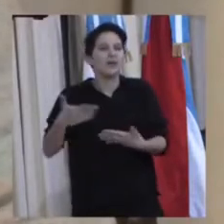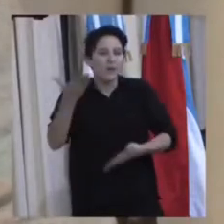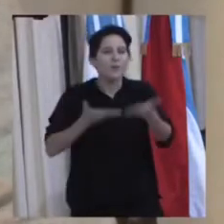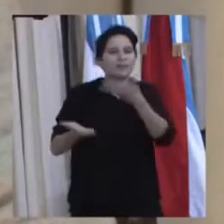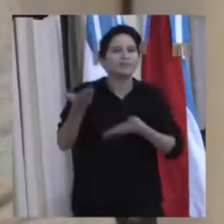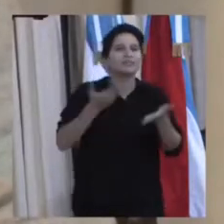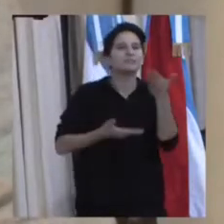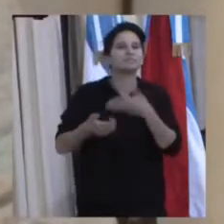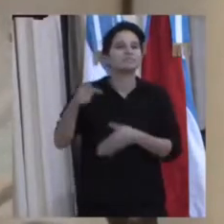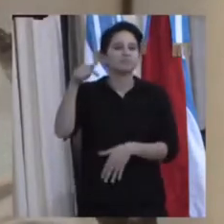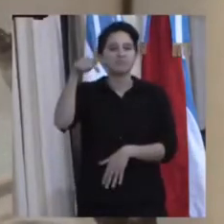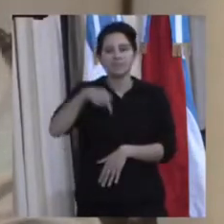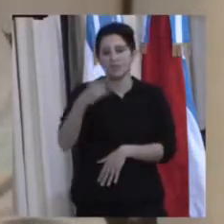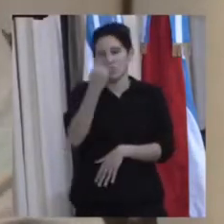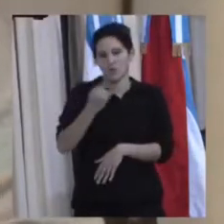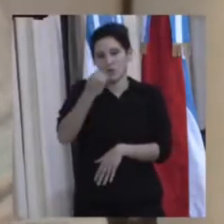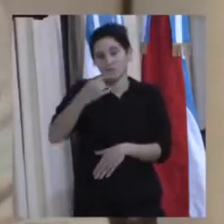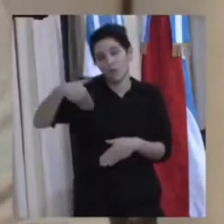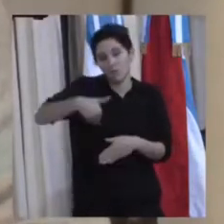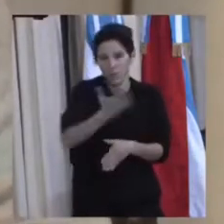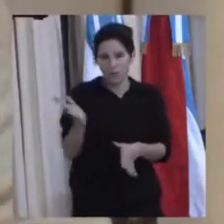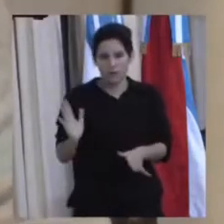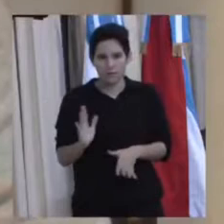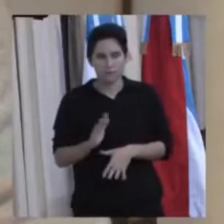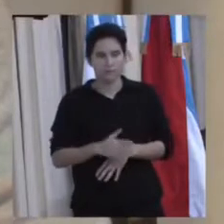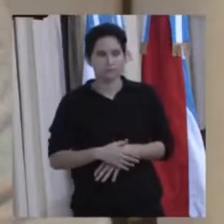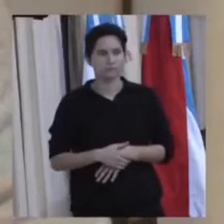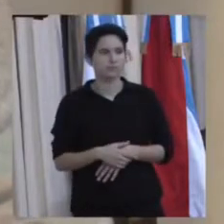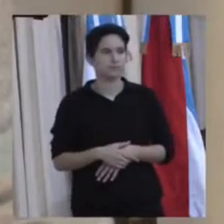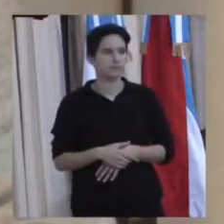compartir en una universidad pública,